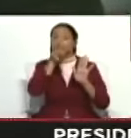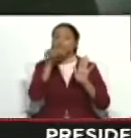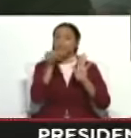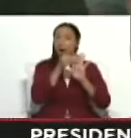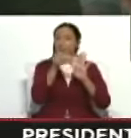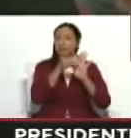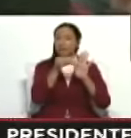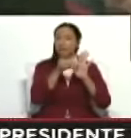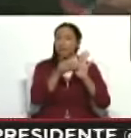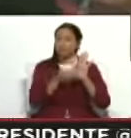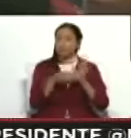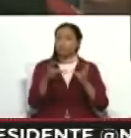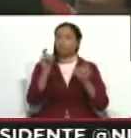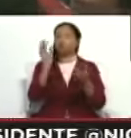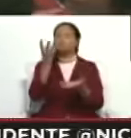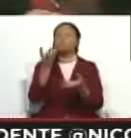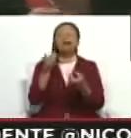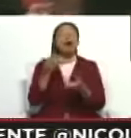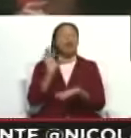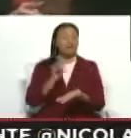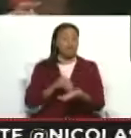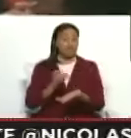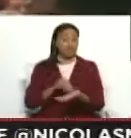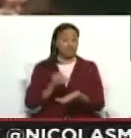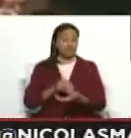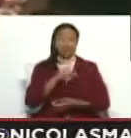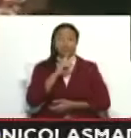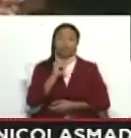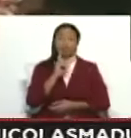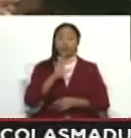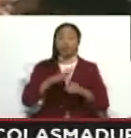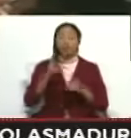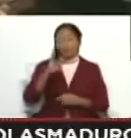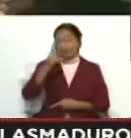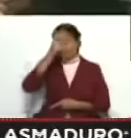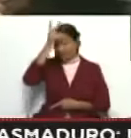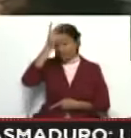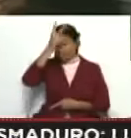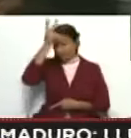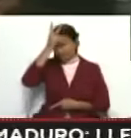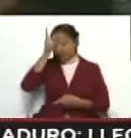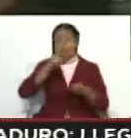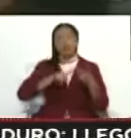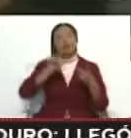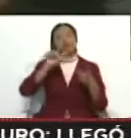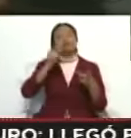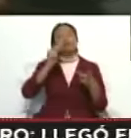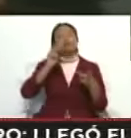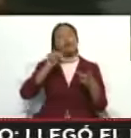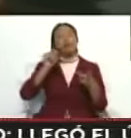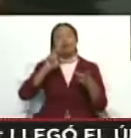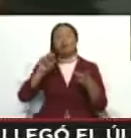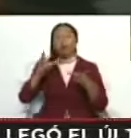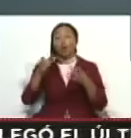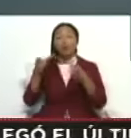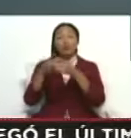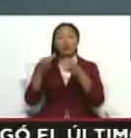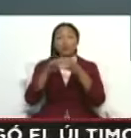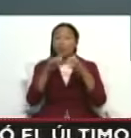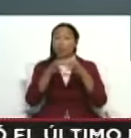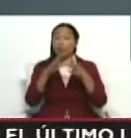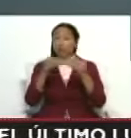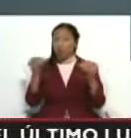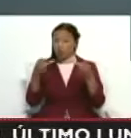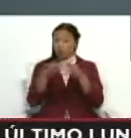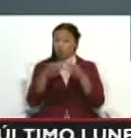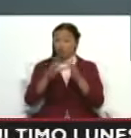¿Por qué? ¿Por qué creen ustedes? Porque es que el Aizami, Samar y todo el grupo, todo el conglomerado